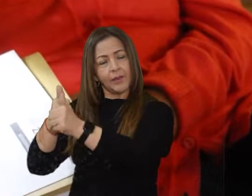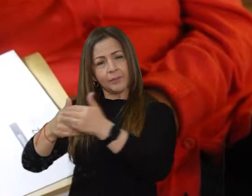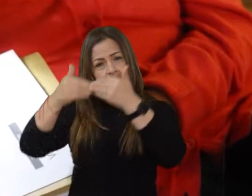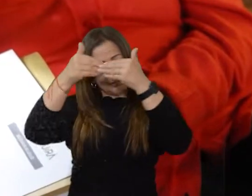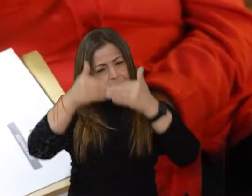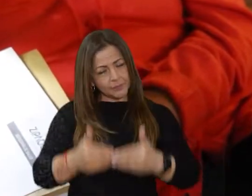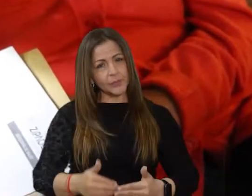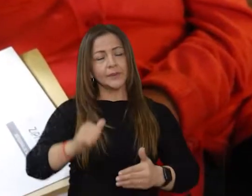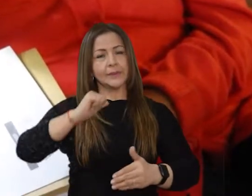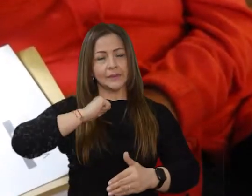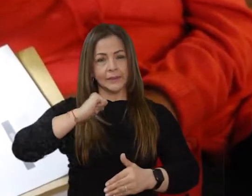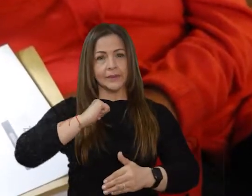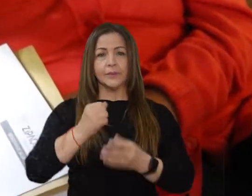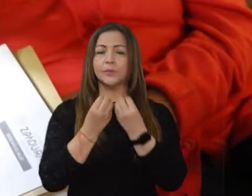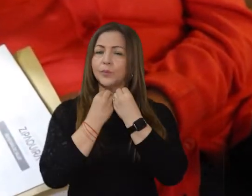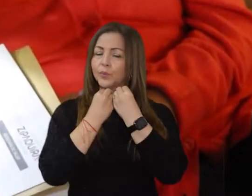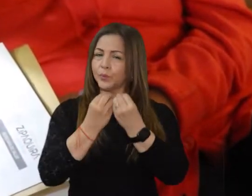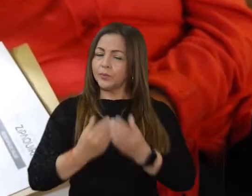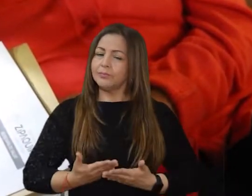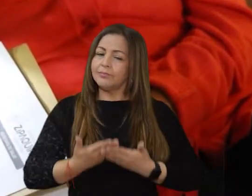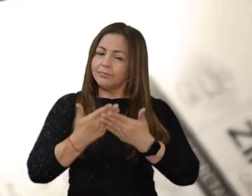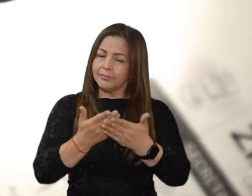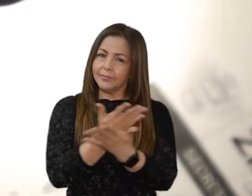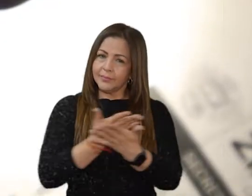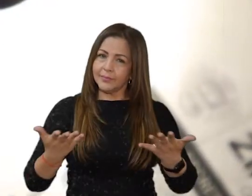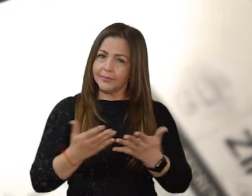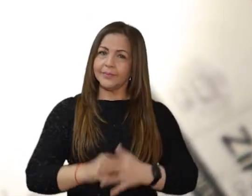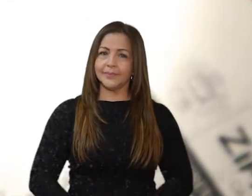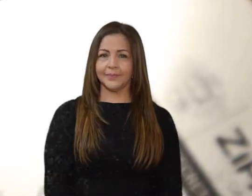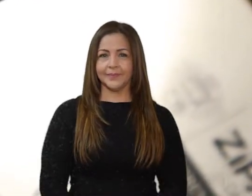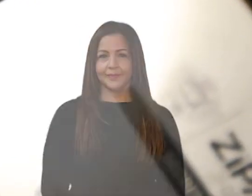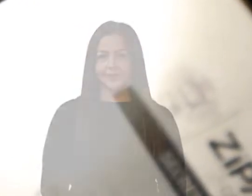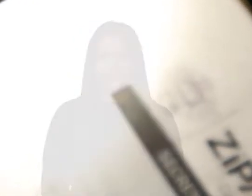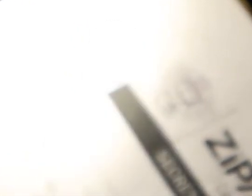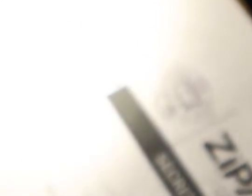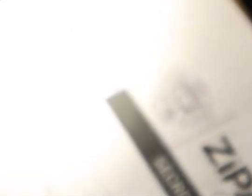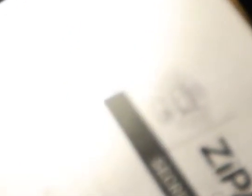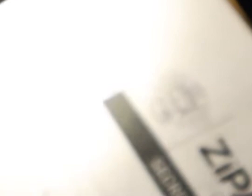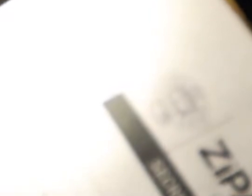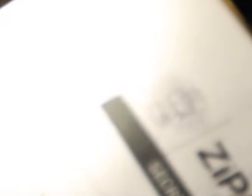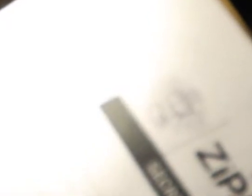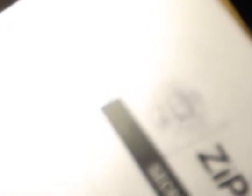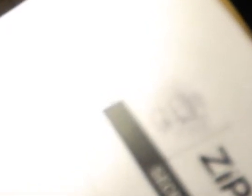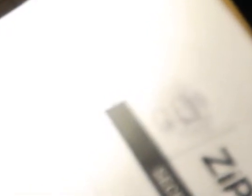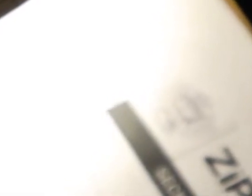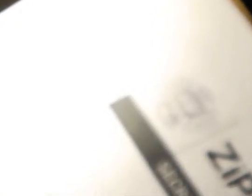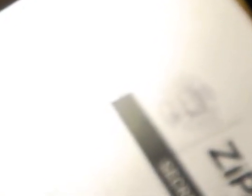lograr y cada persona con discapacidad tiene mucho que entregar.